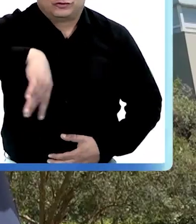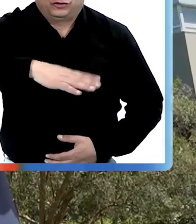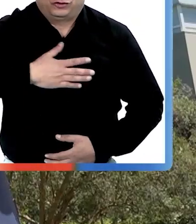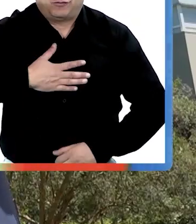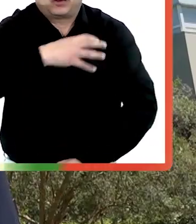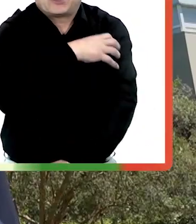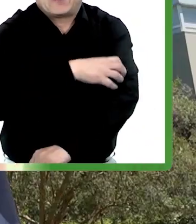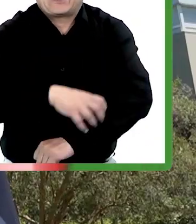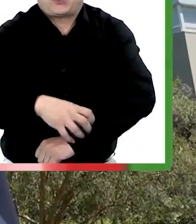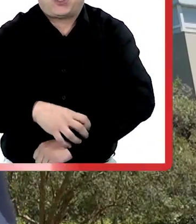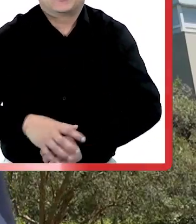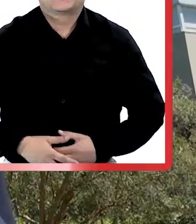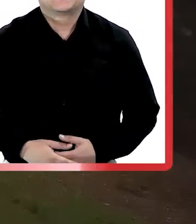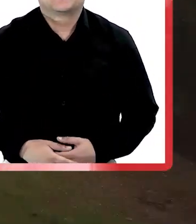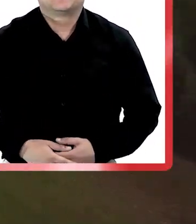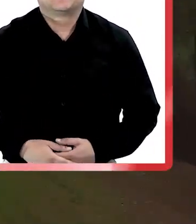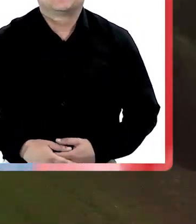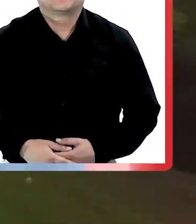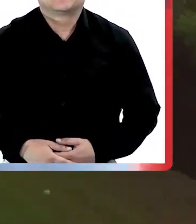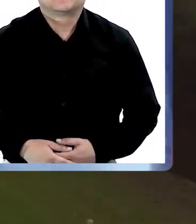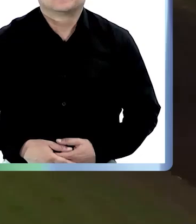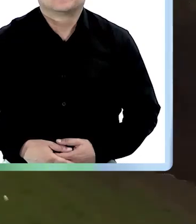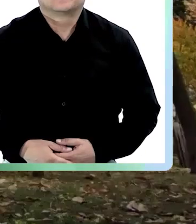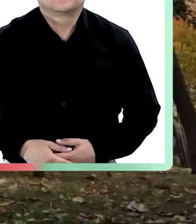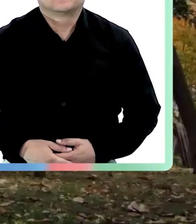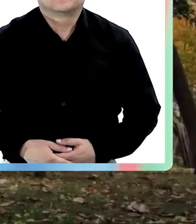Somos las regiones.